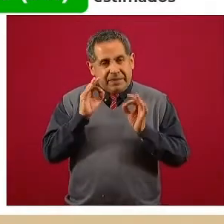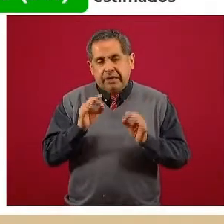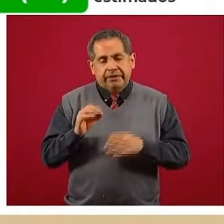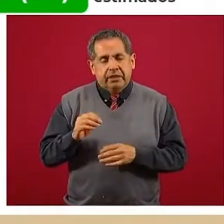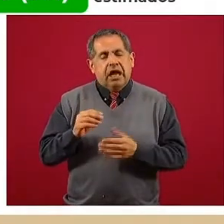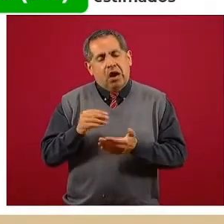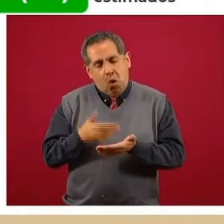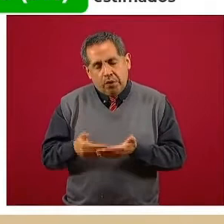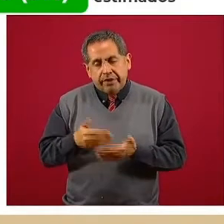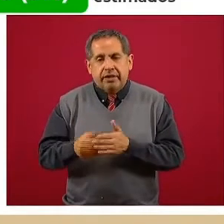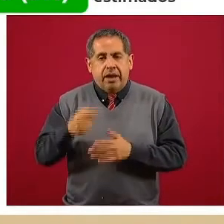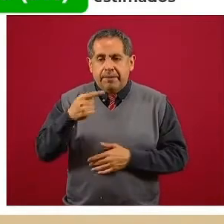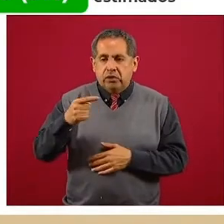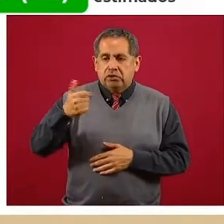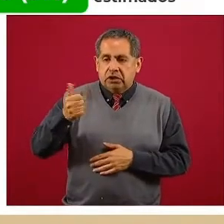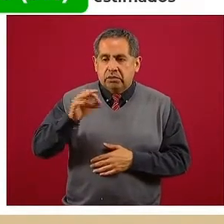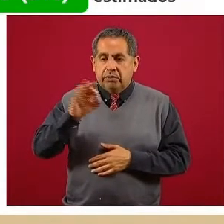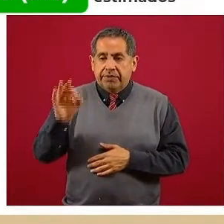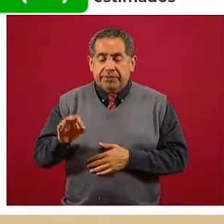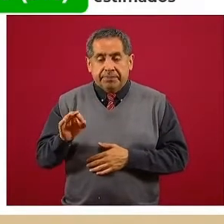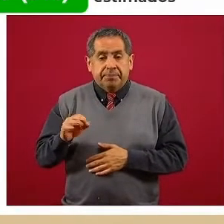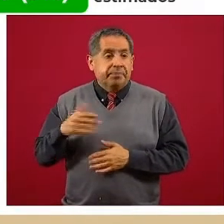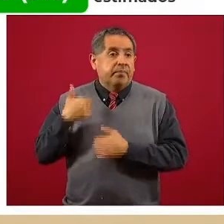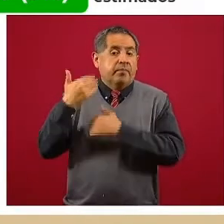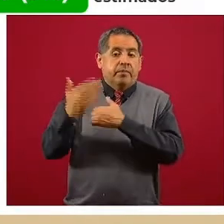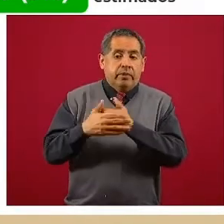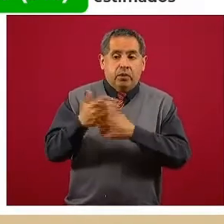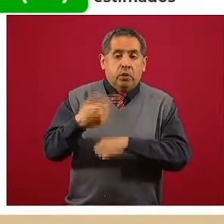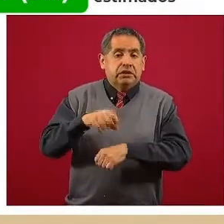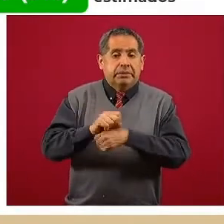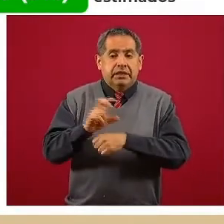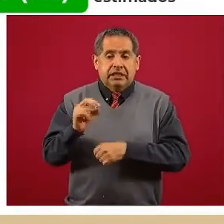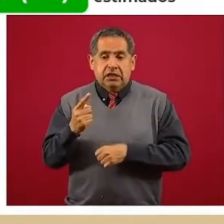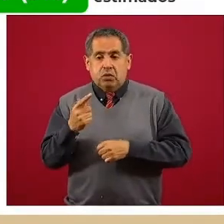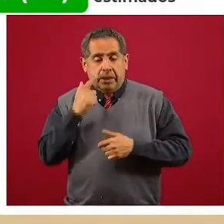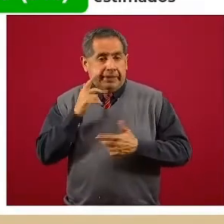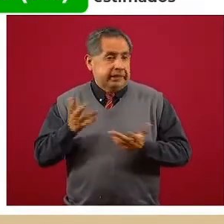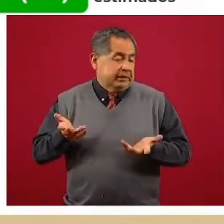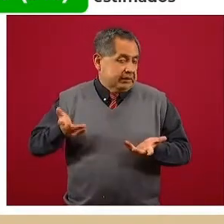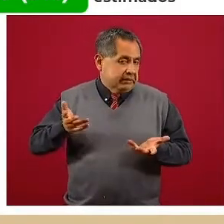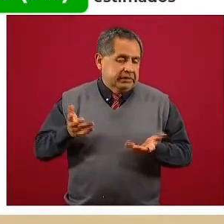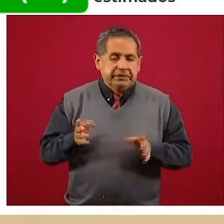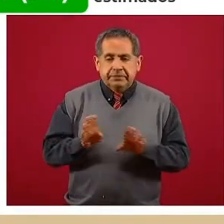prácticamente ya a punto de empezar a ver la semana 31. Así también